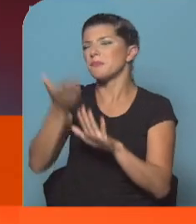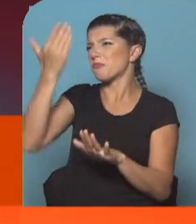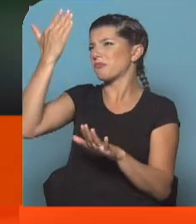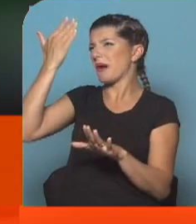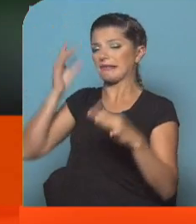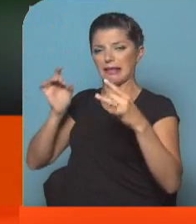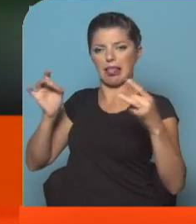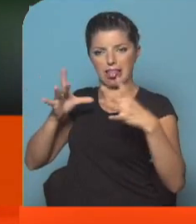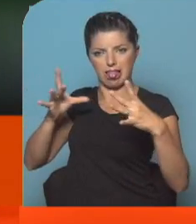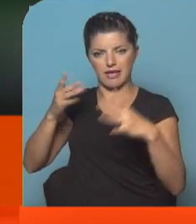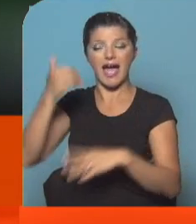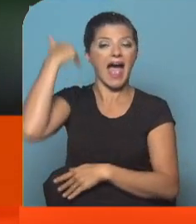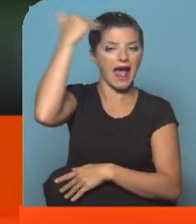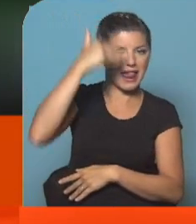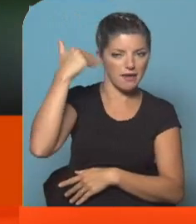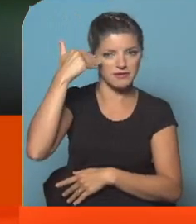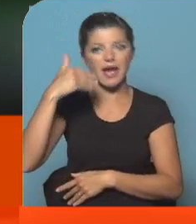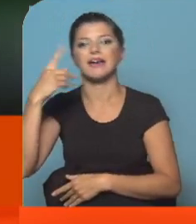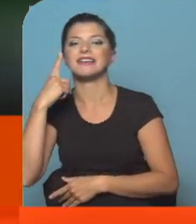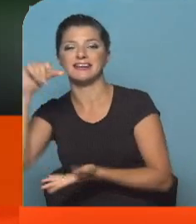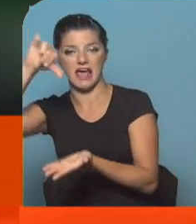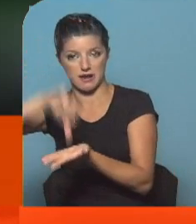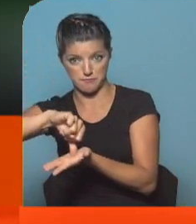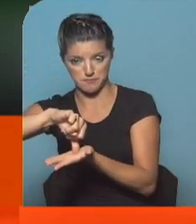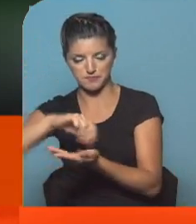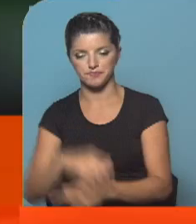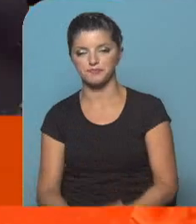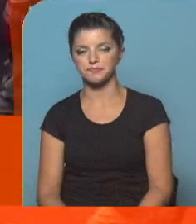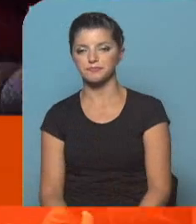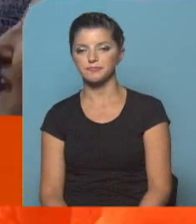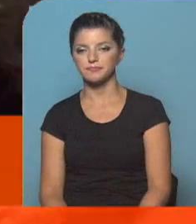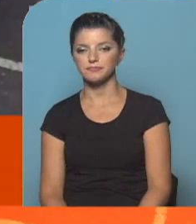rivalidad entre Arabia Saudita e Irán. Y también